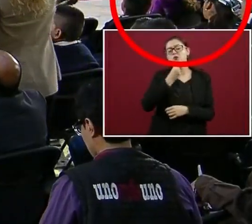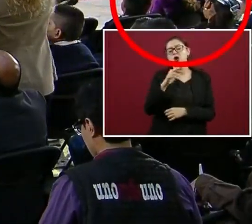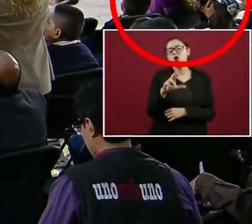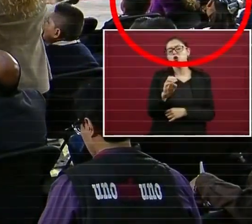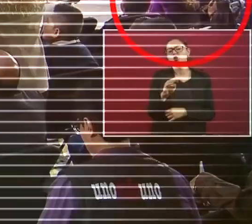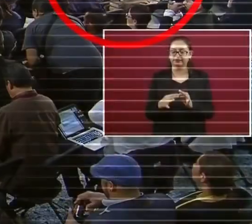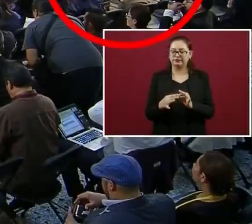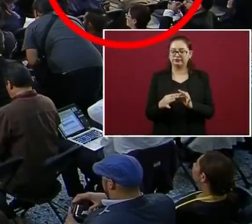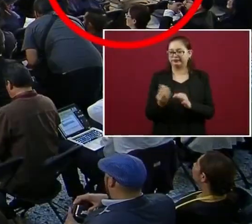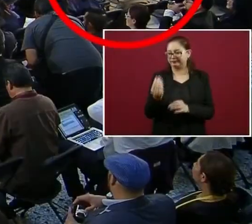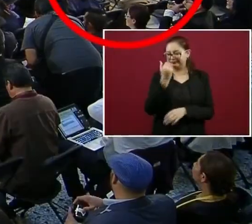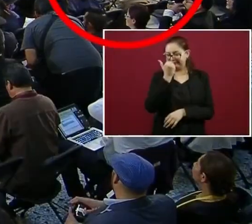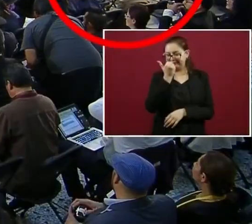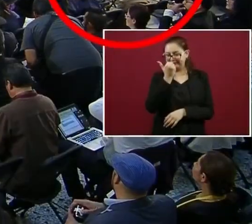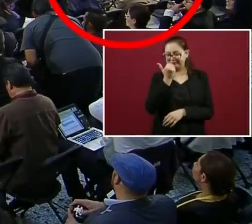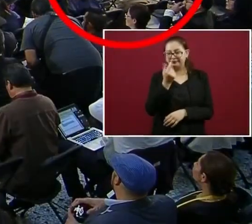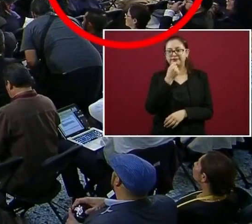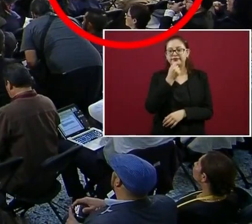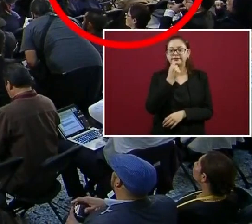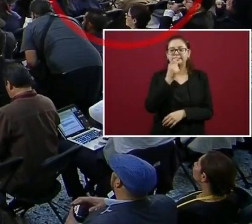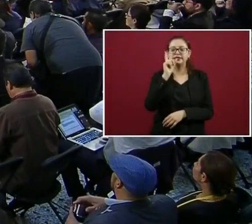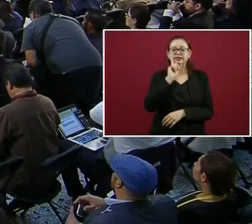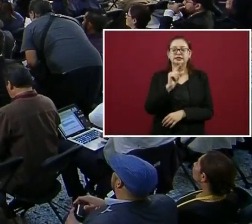a pararse